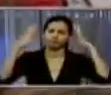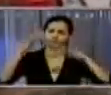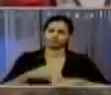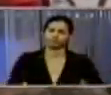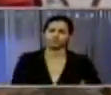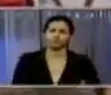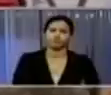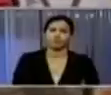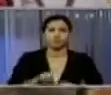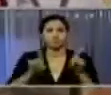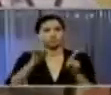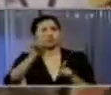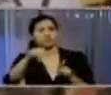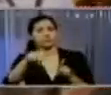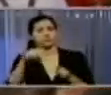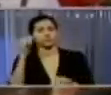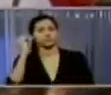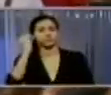Pero además,